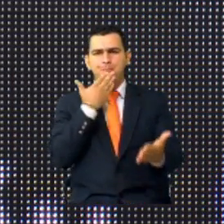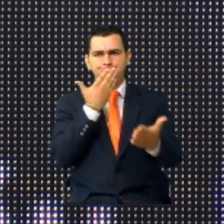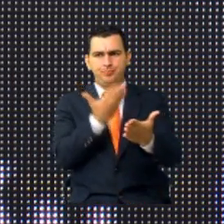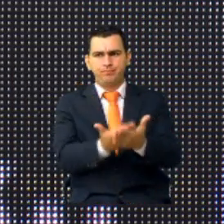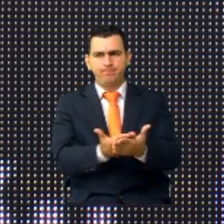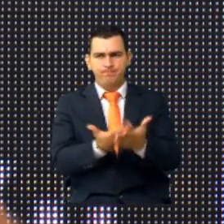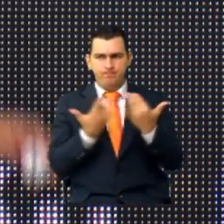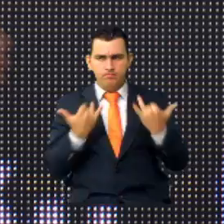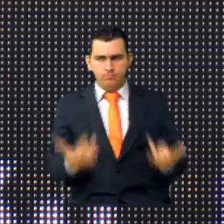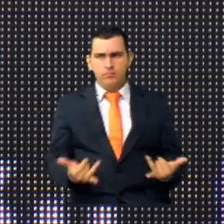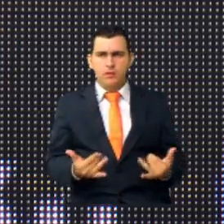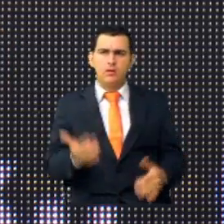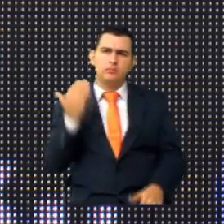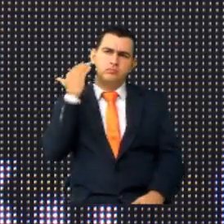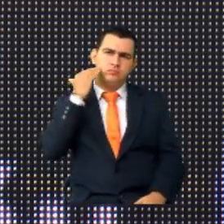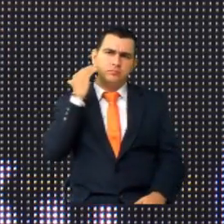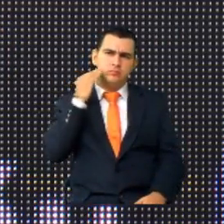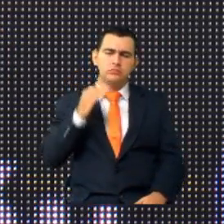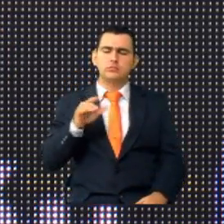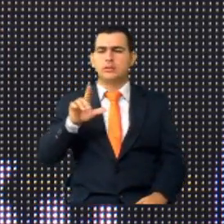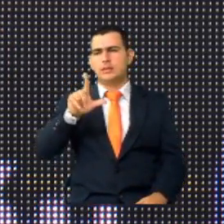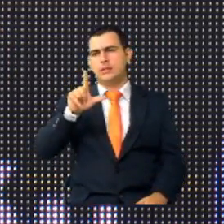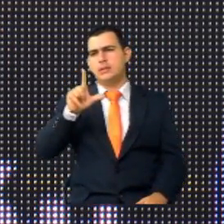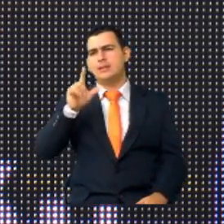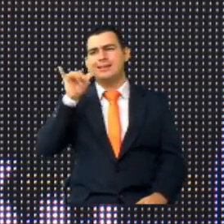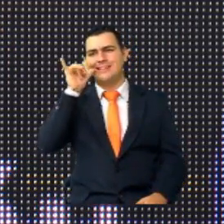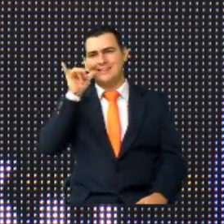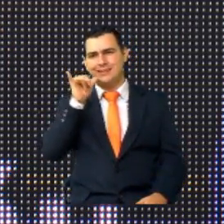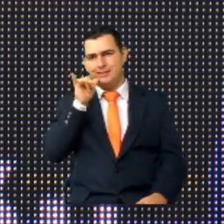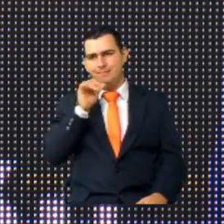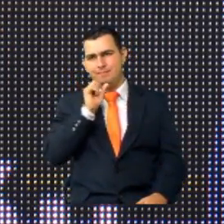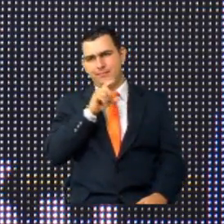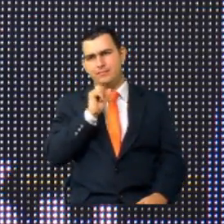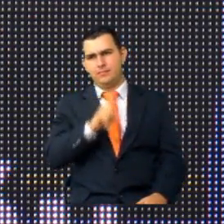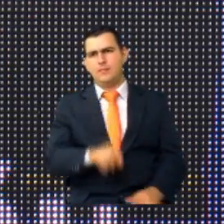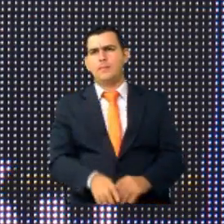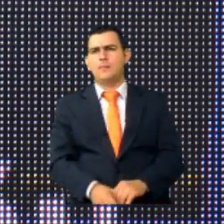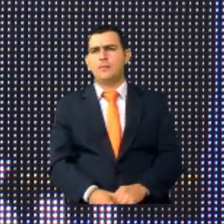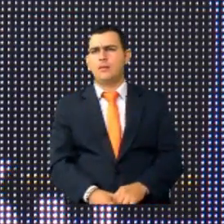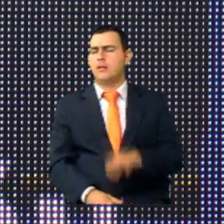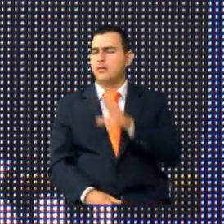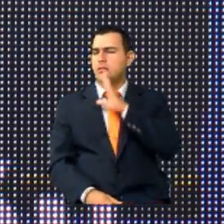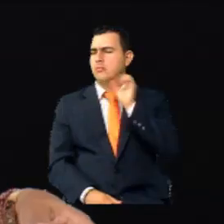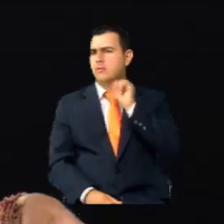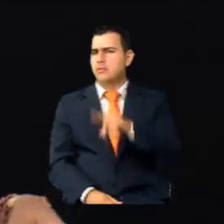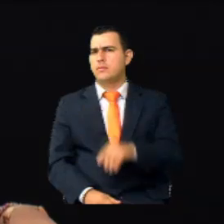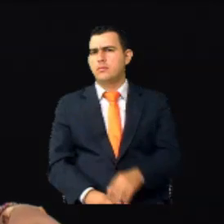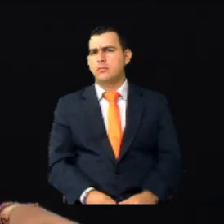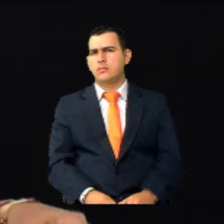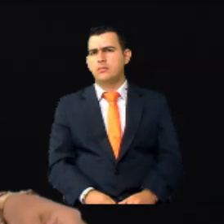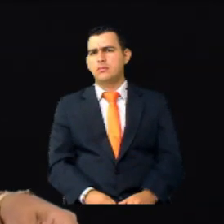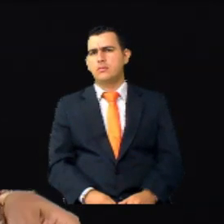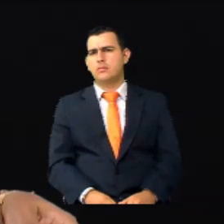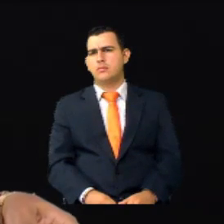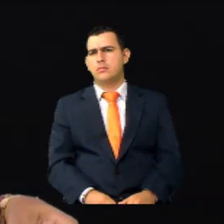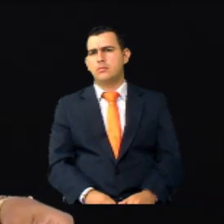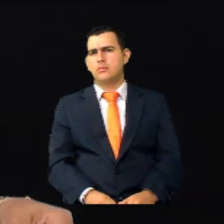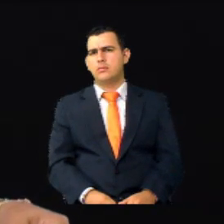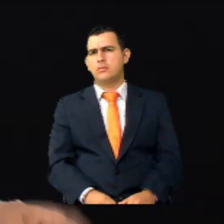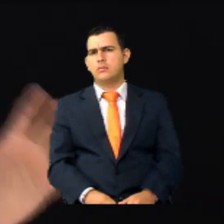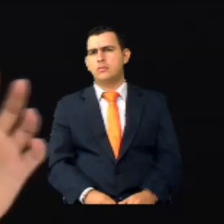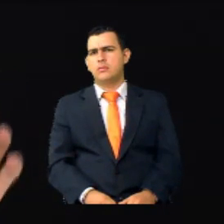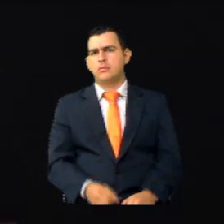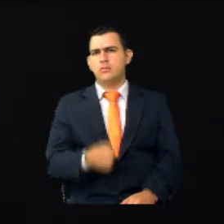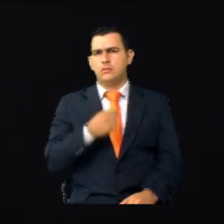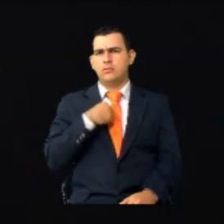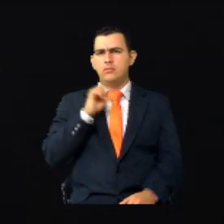turno final es para la candidata Janet Mojica, quien selecciona a quien desea preguntarle. Bueno, para ser justa, voy